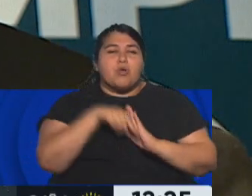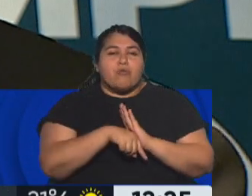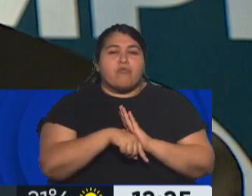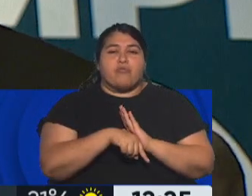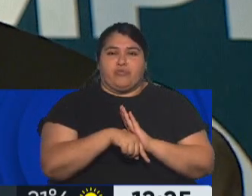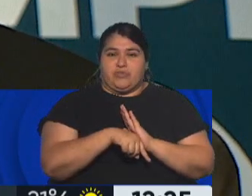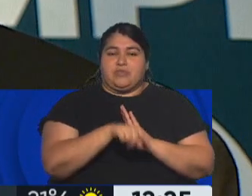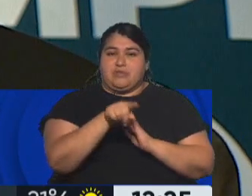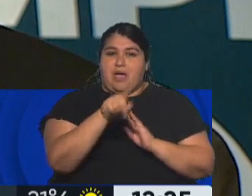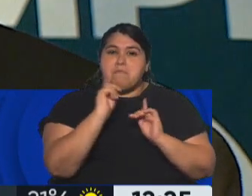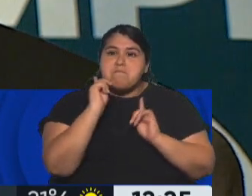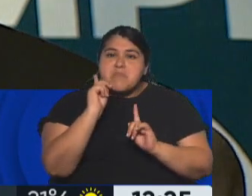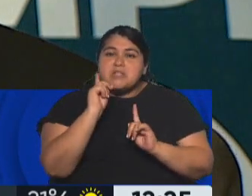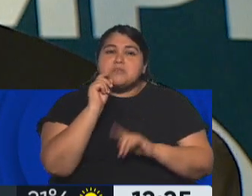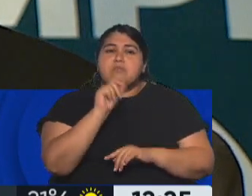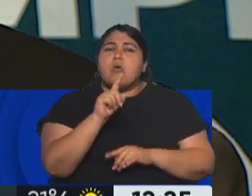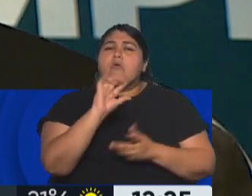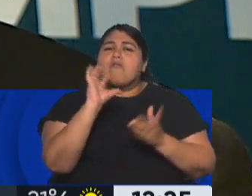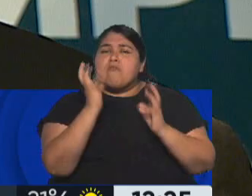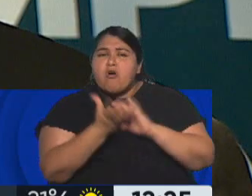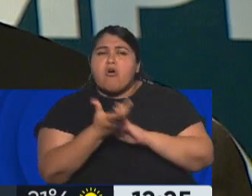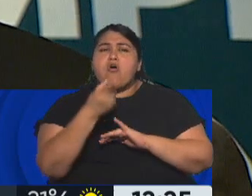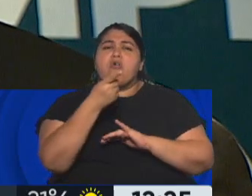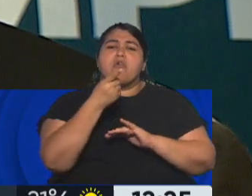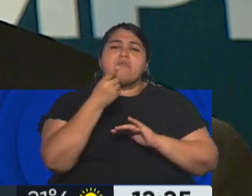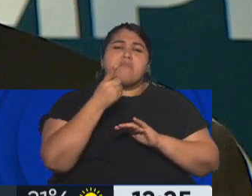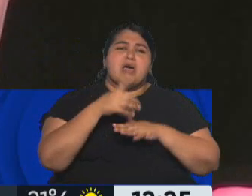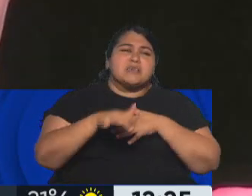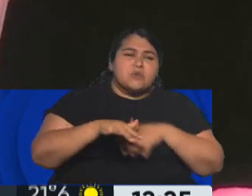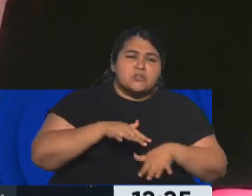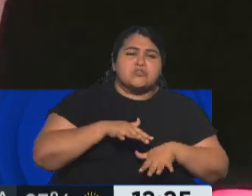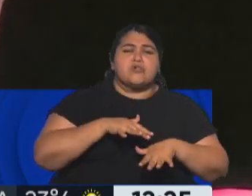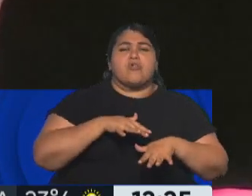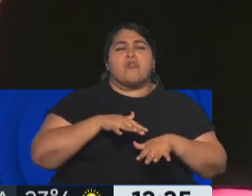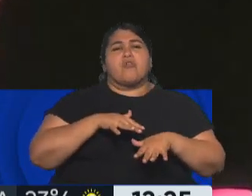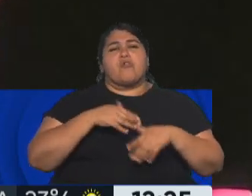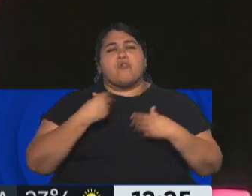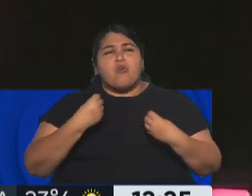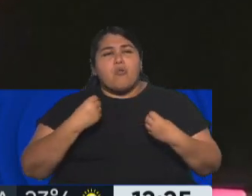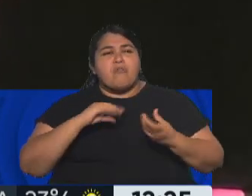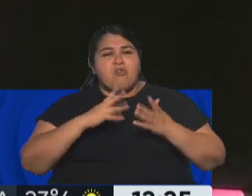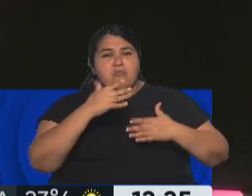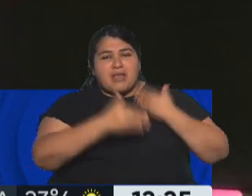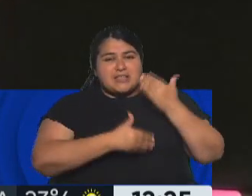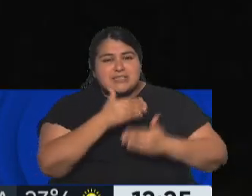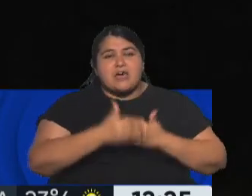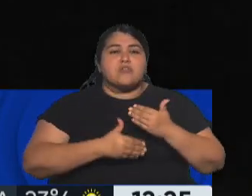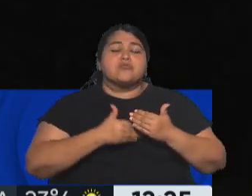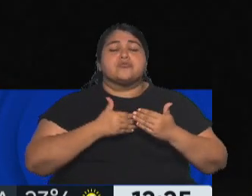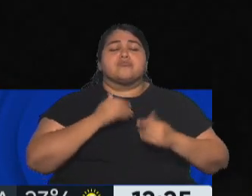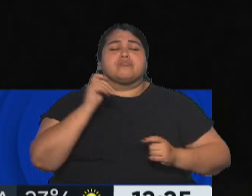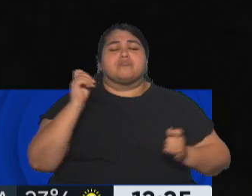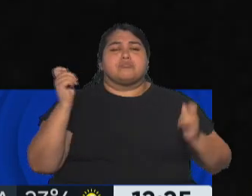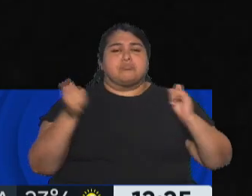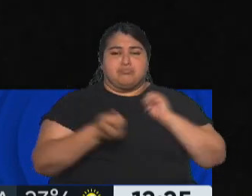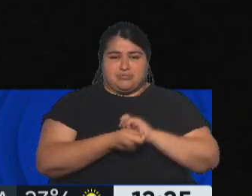las mismas pero la estructura el que pasa el por dónde se desarrolla y todo eso fue fue cambiando